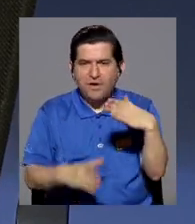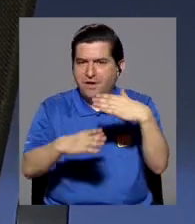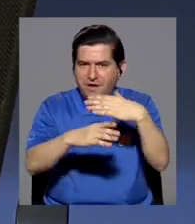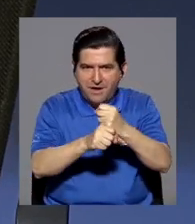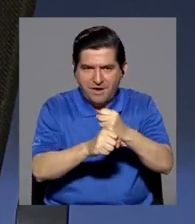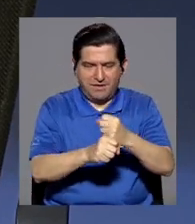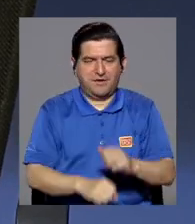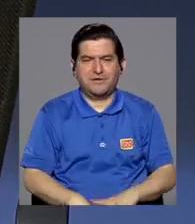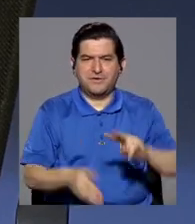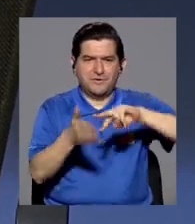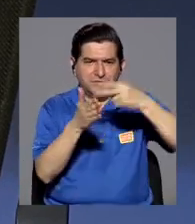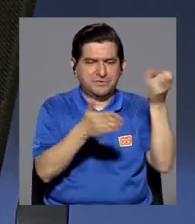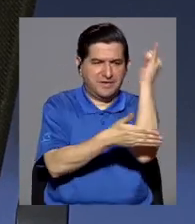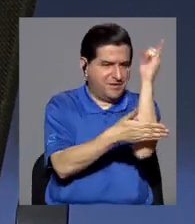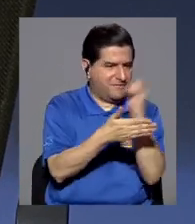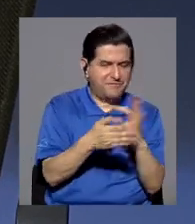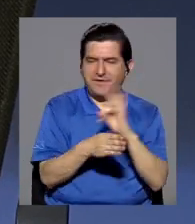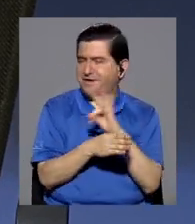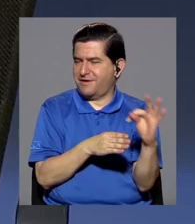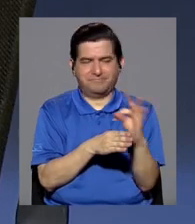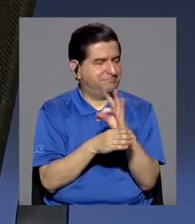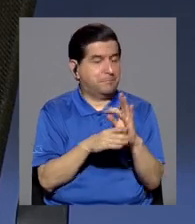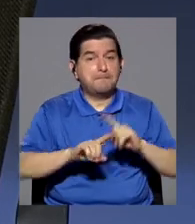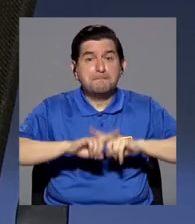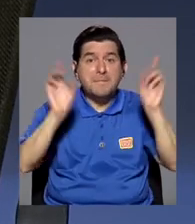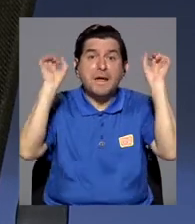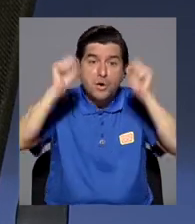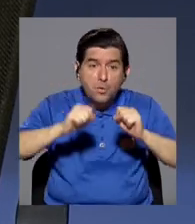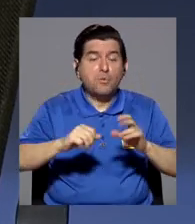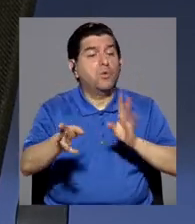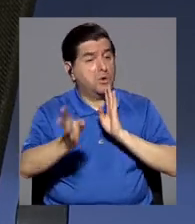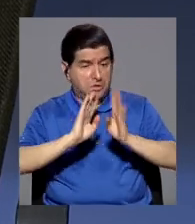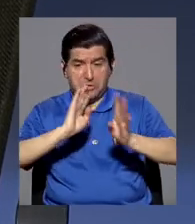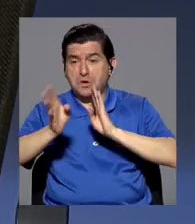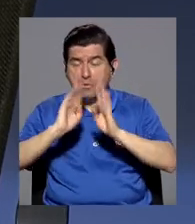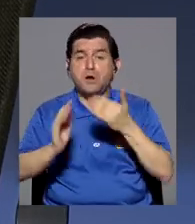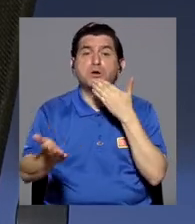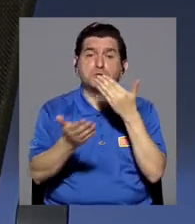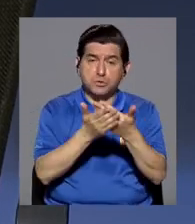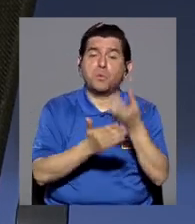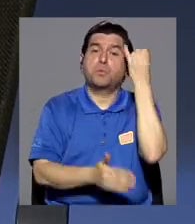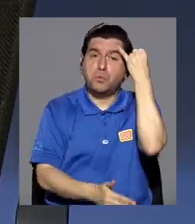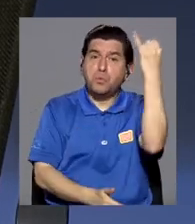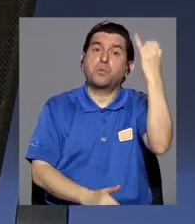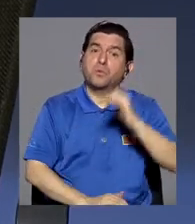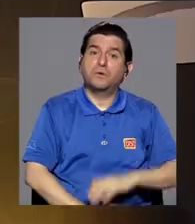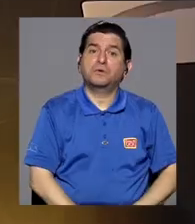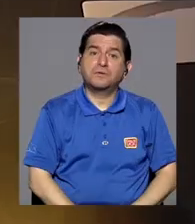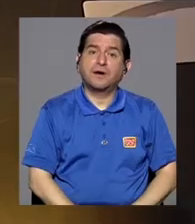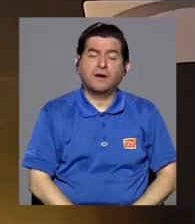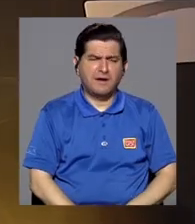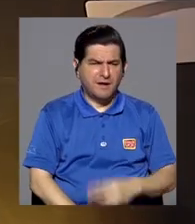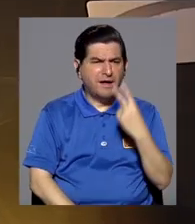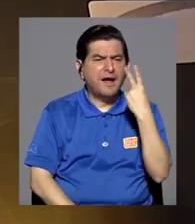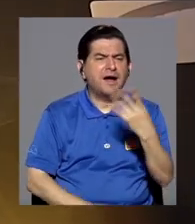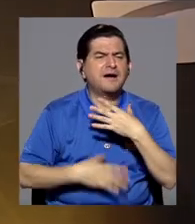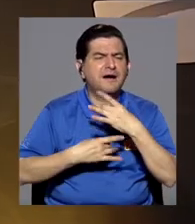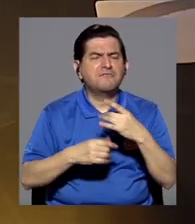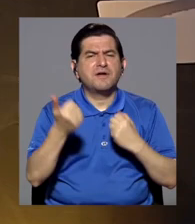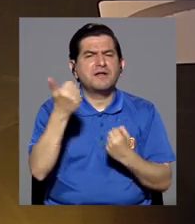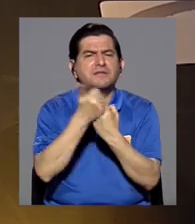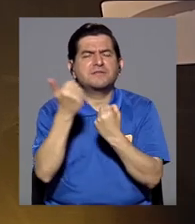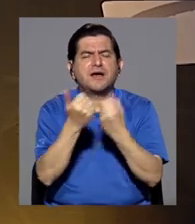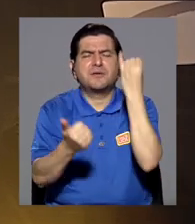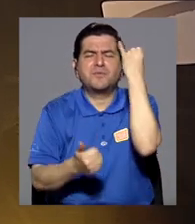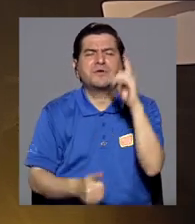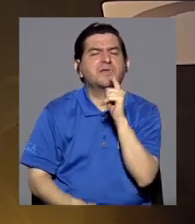haciendo es arteterapia verdad pero bueno se puede conversar buenísimo acto idea para quien tiene el interés de apoyar